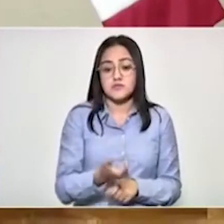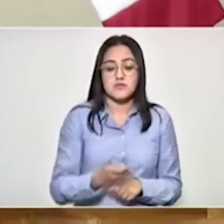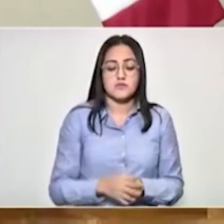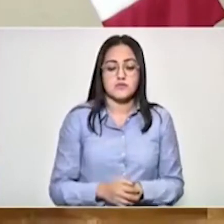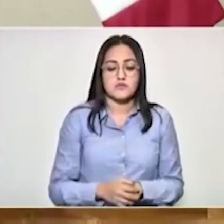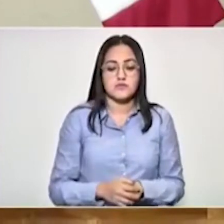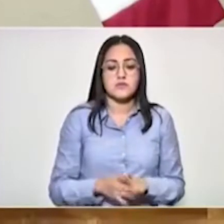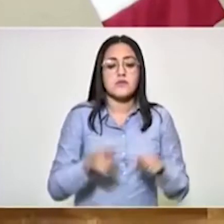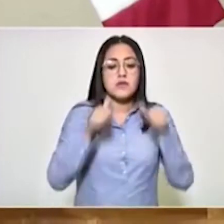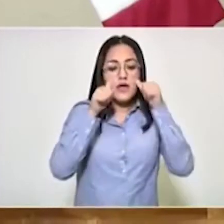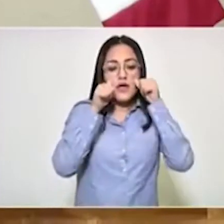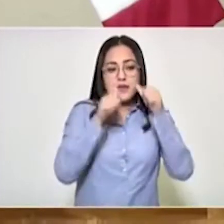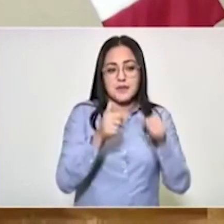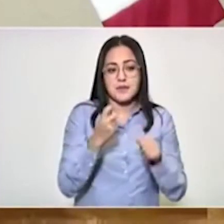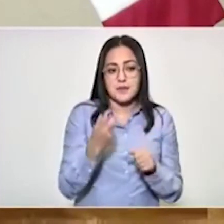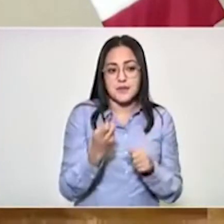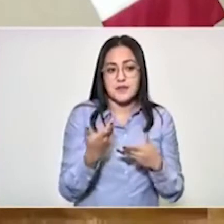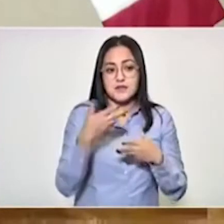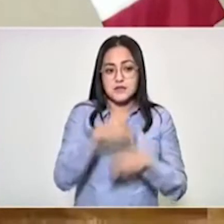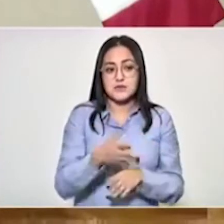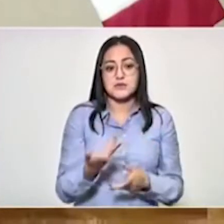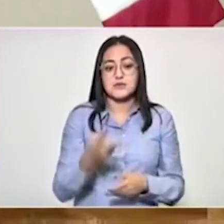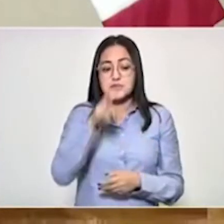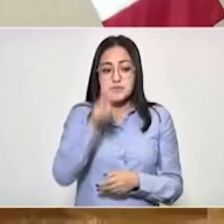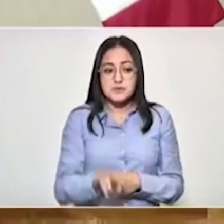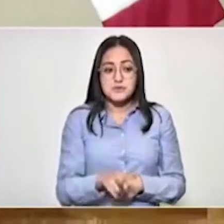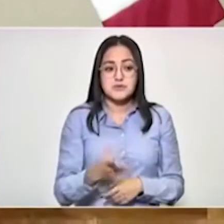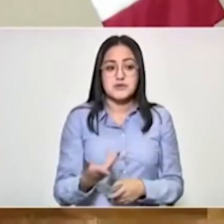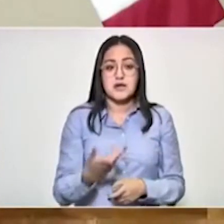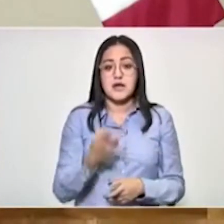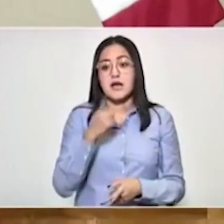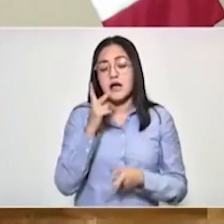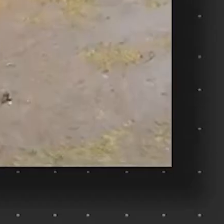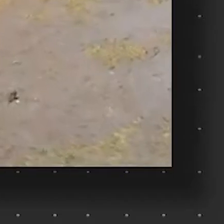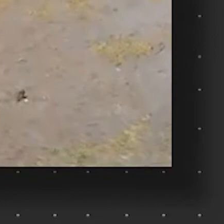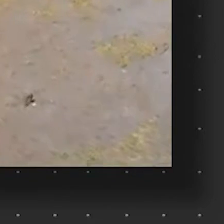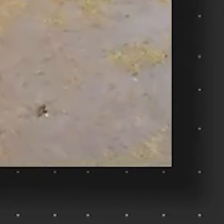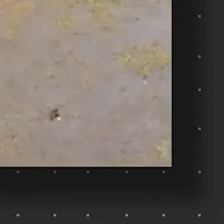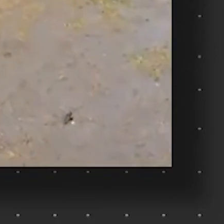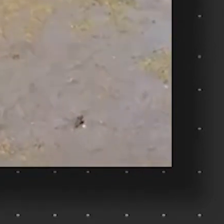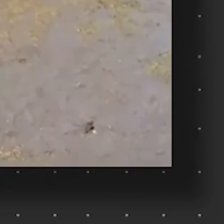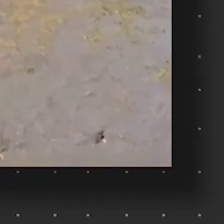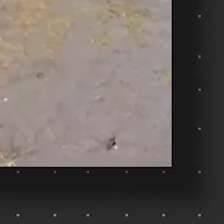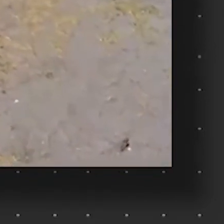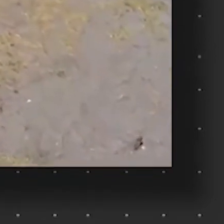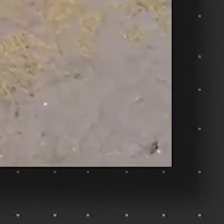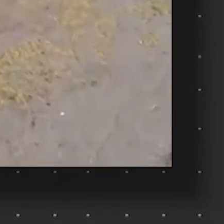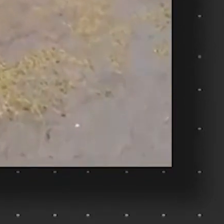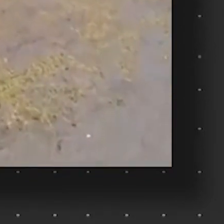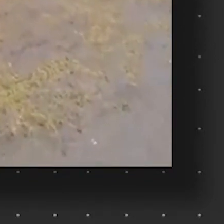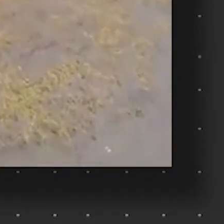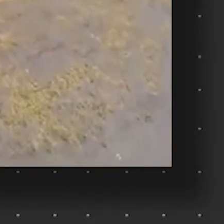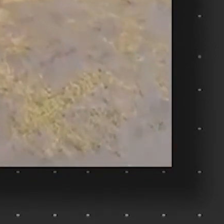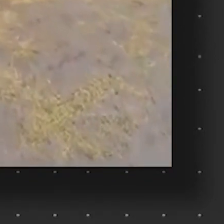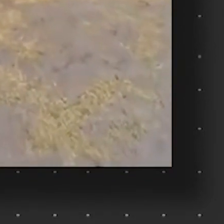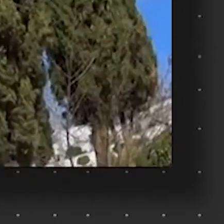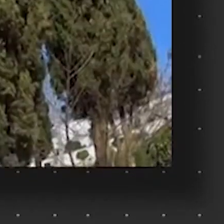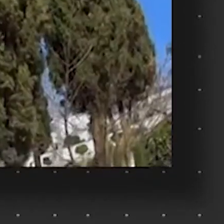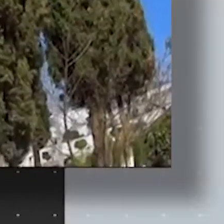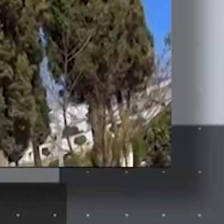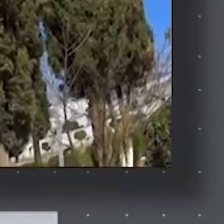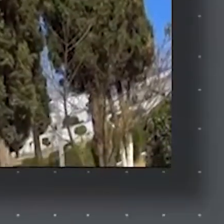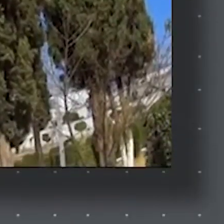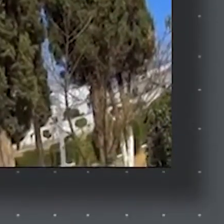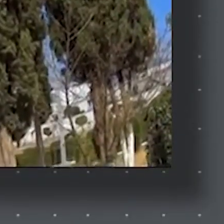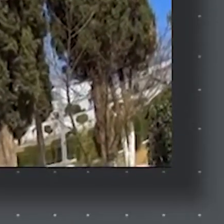la atención sobre el quién es verdaderamente hablan con de lengua llamó a las y los habitantes de quecholac a vivir en paz y